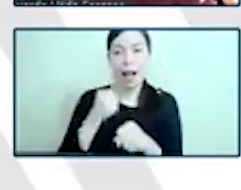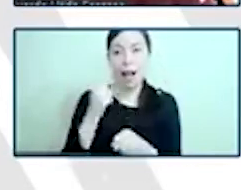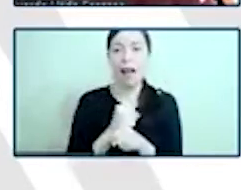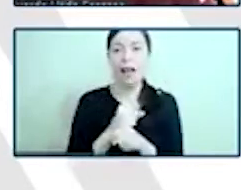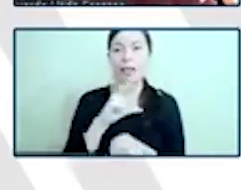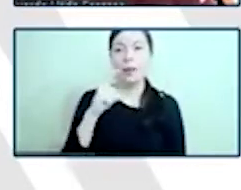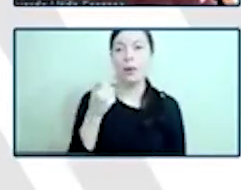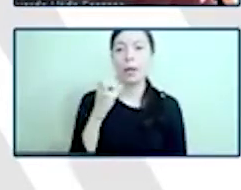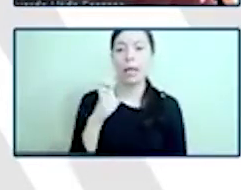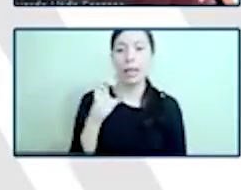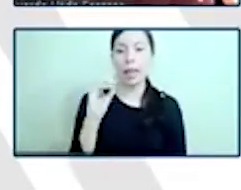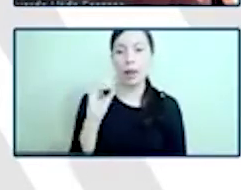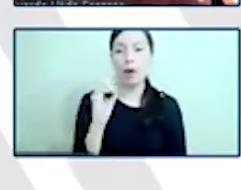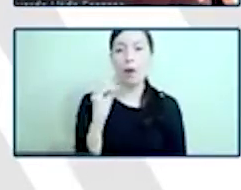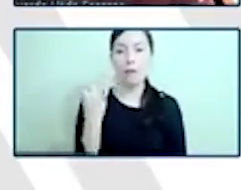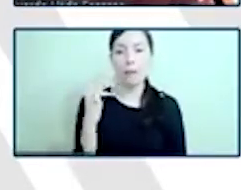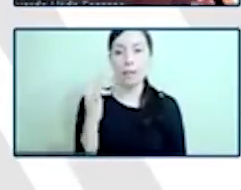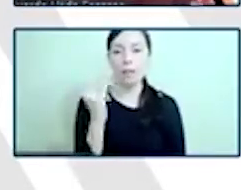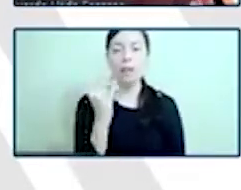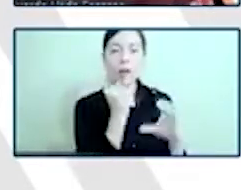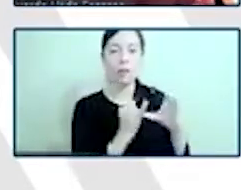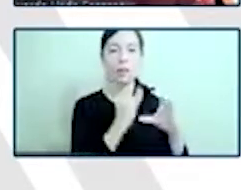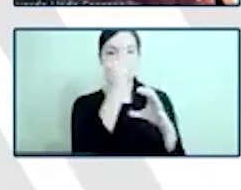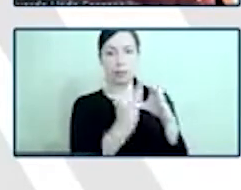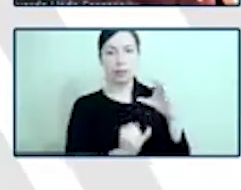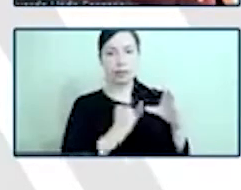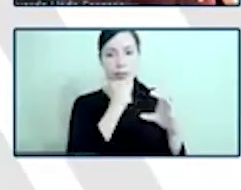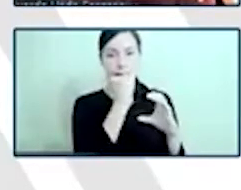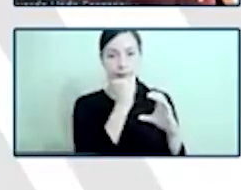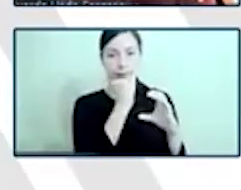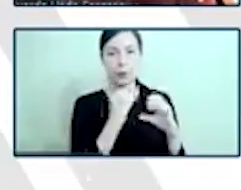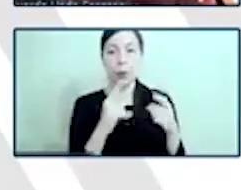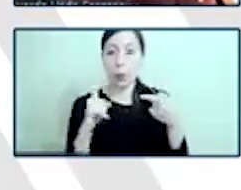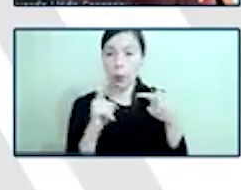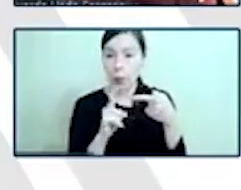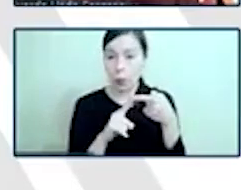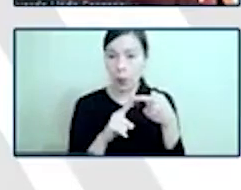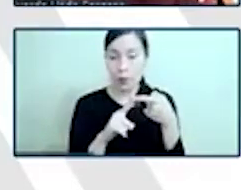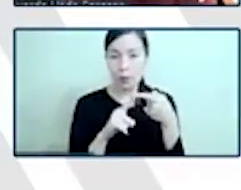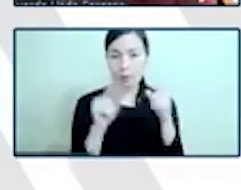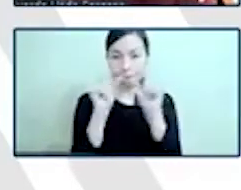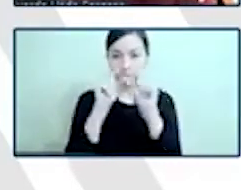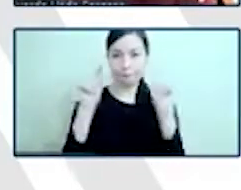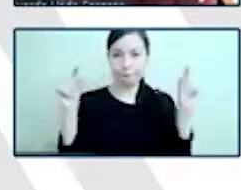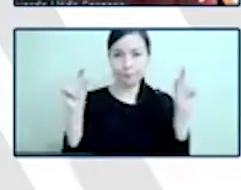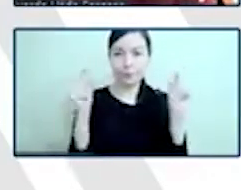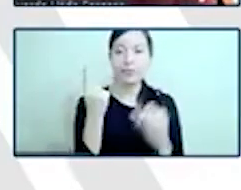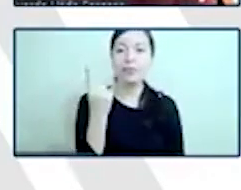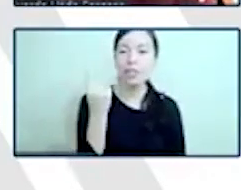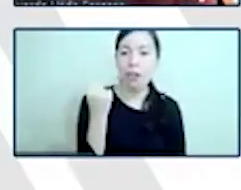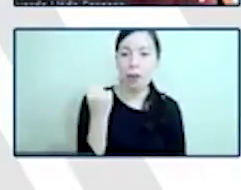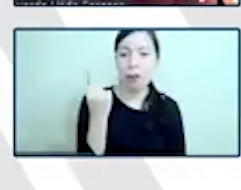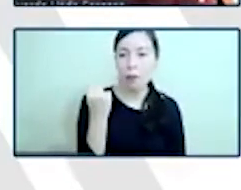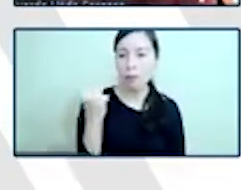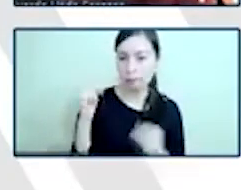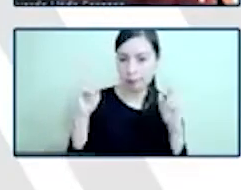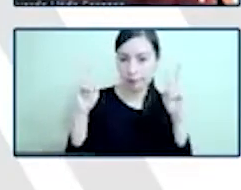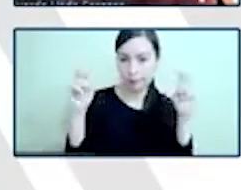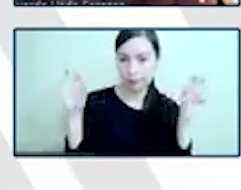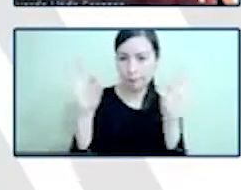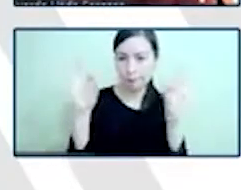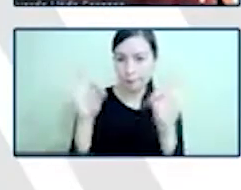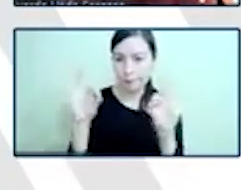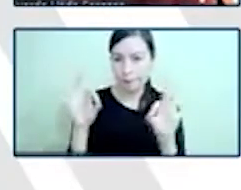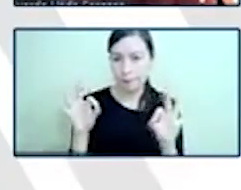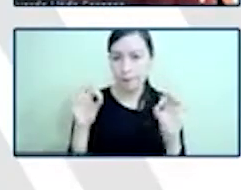Internacional. Y en particular, una de las líneas, la línea número 11, habla sobre satélites